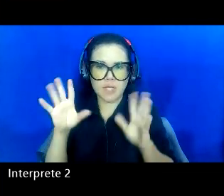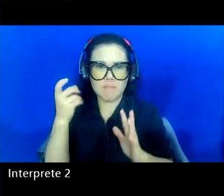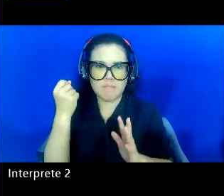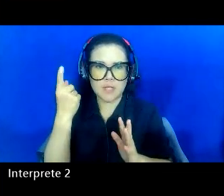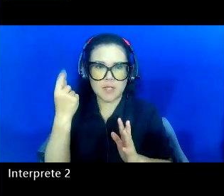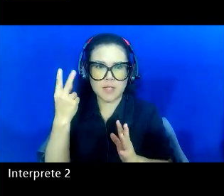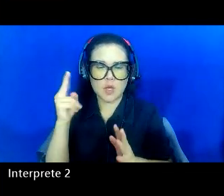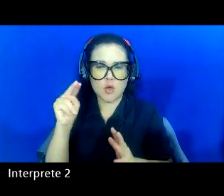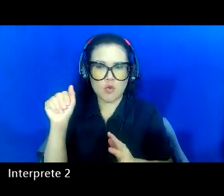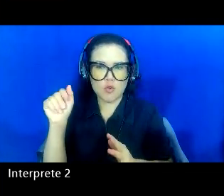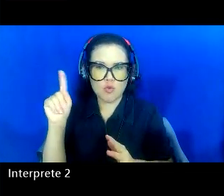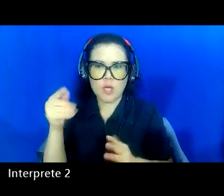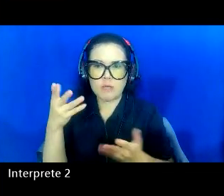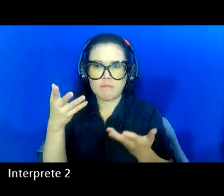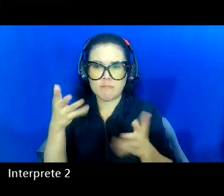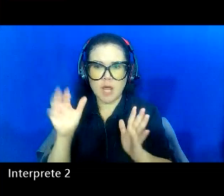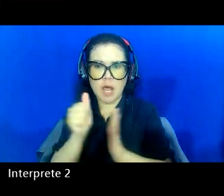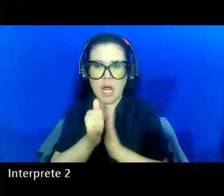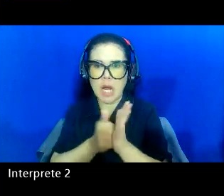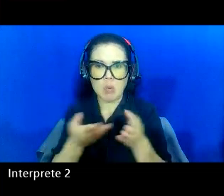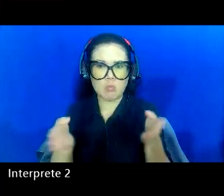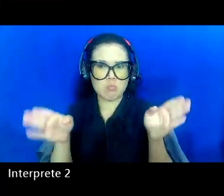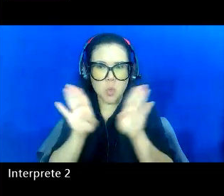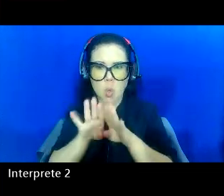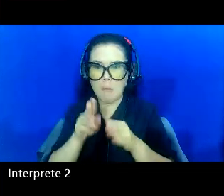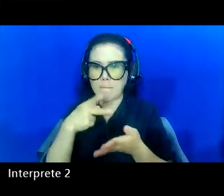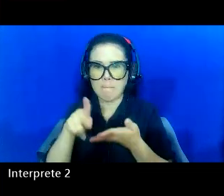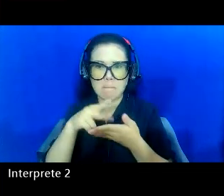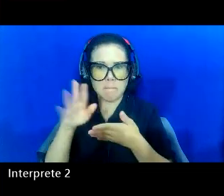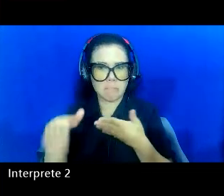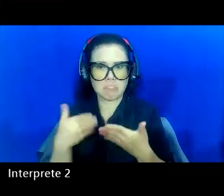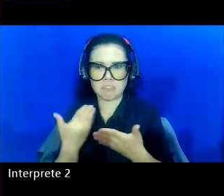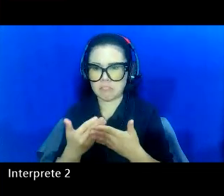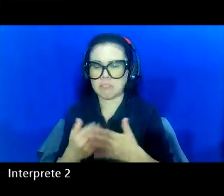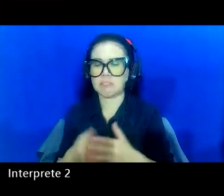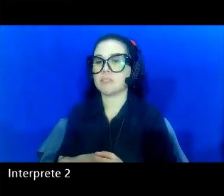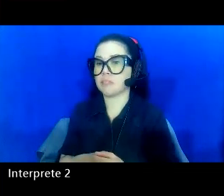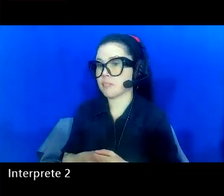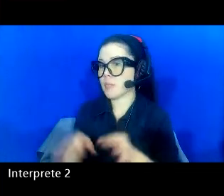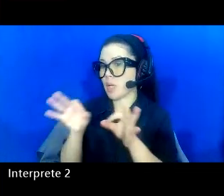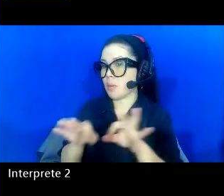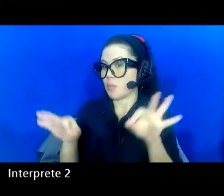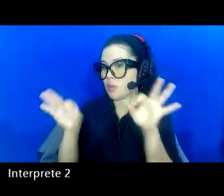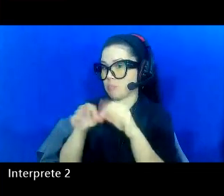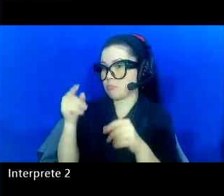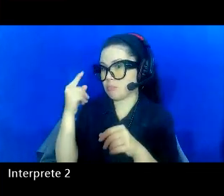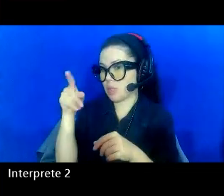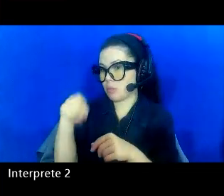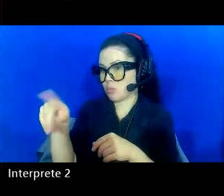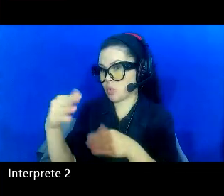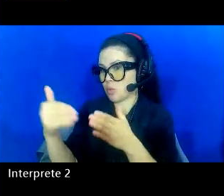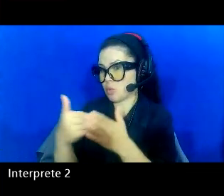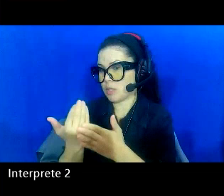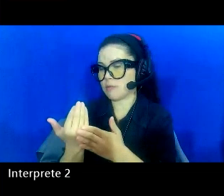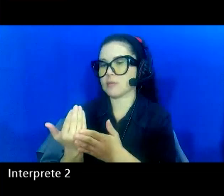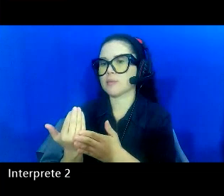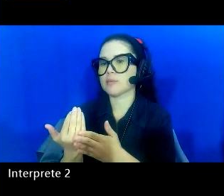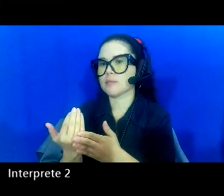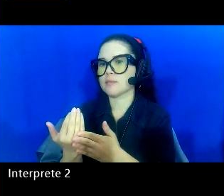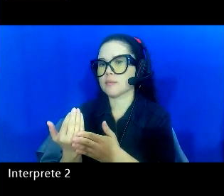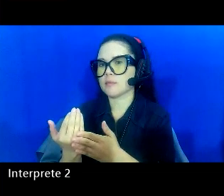cerró cuenta y ellos hicieron los pagos correspondientes. Ahí importante para los miembros que se integran, se recibieron los